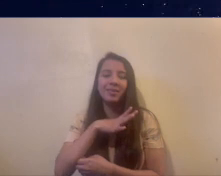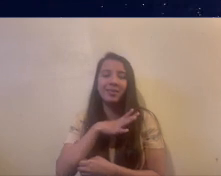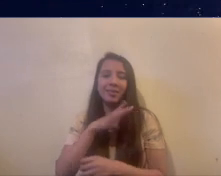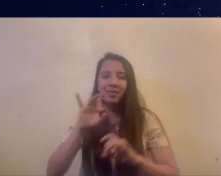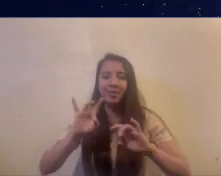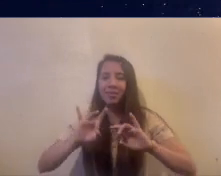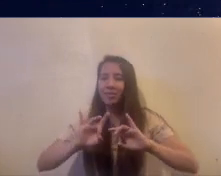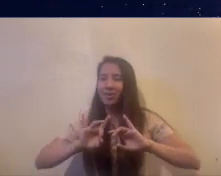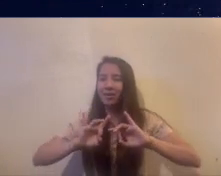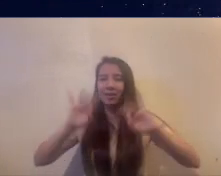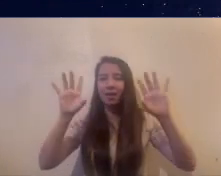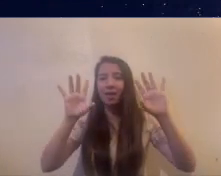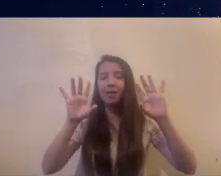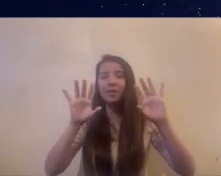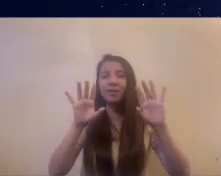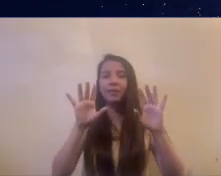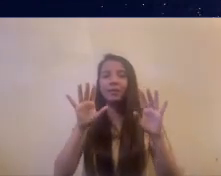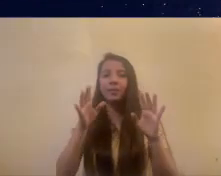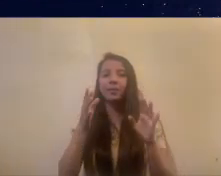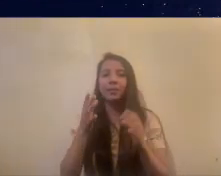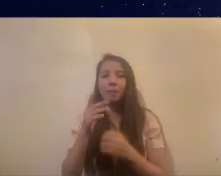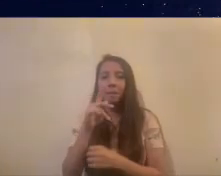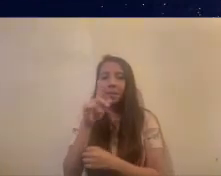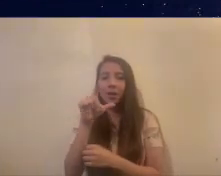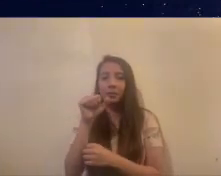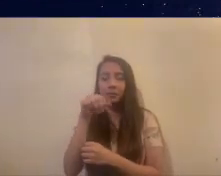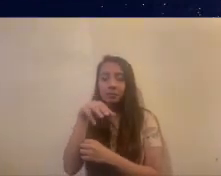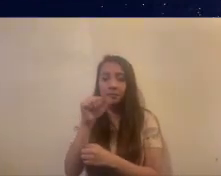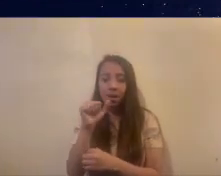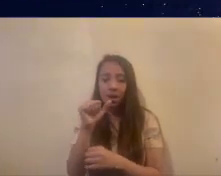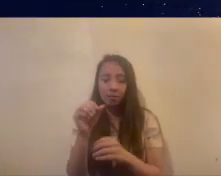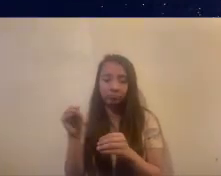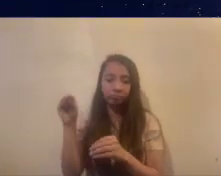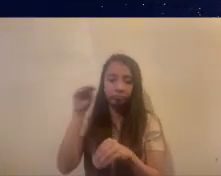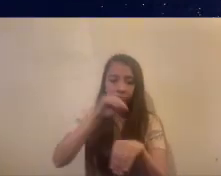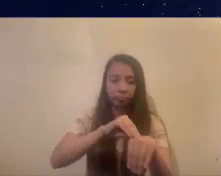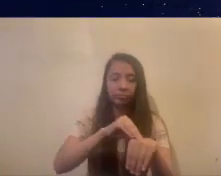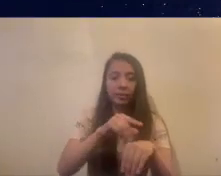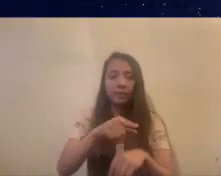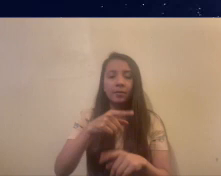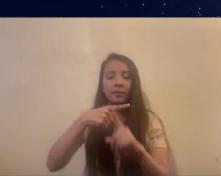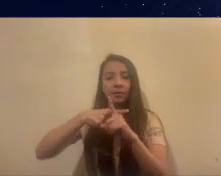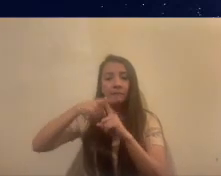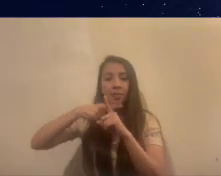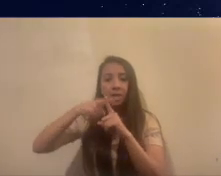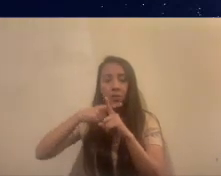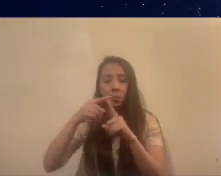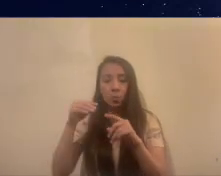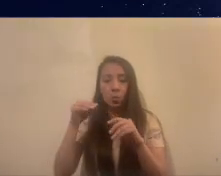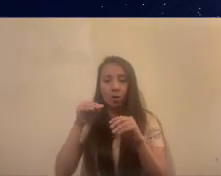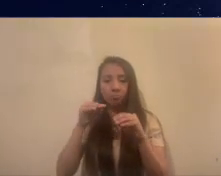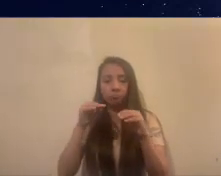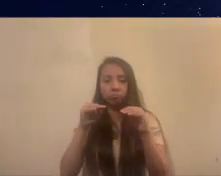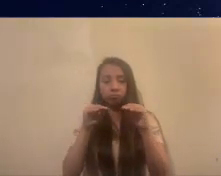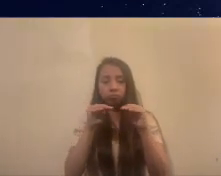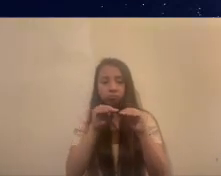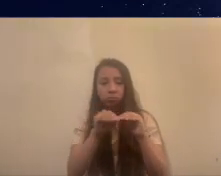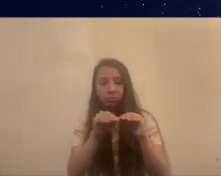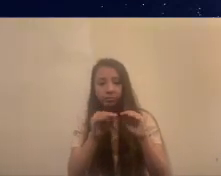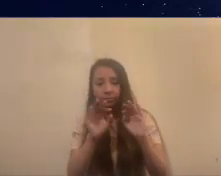juego muy delicado entre lo que es la aplicación del plasma, la temperatura y